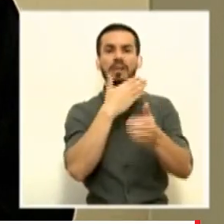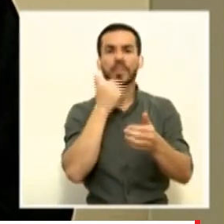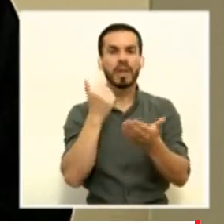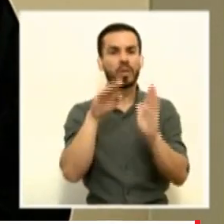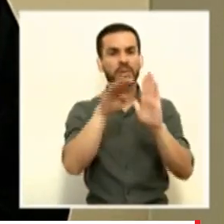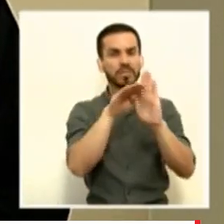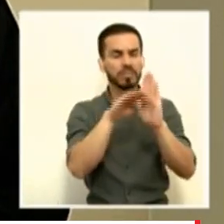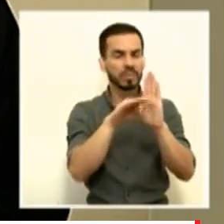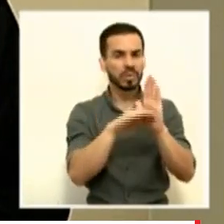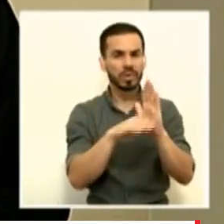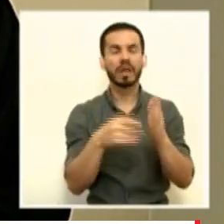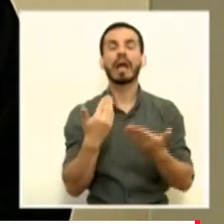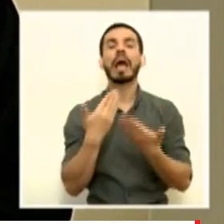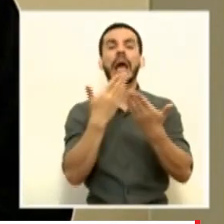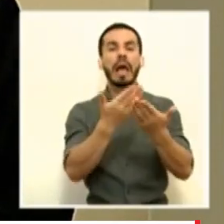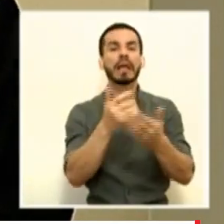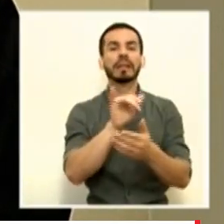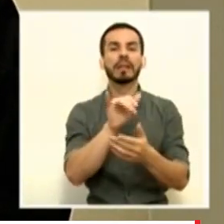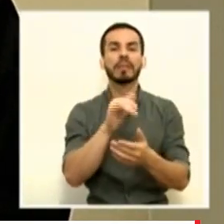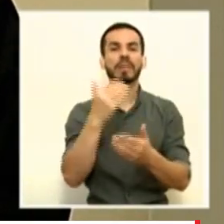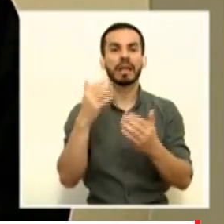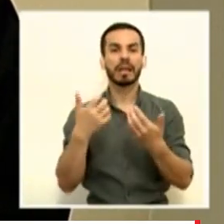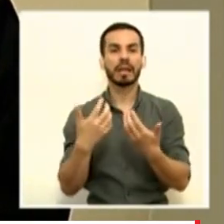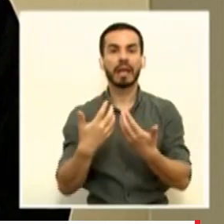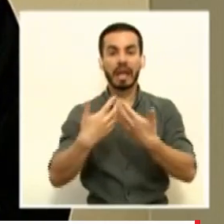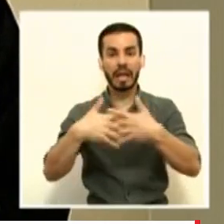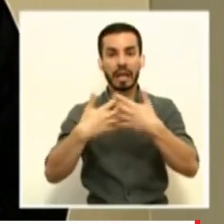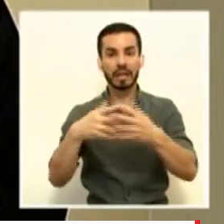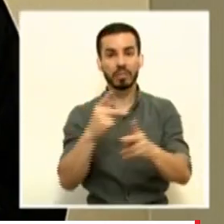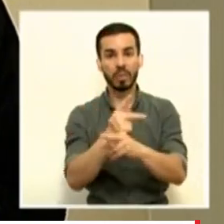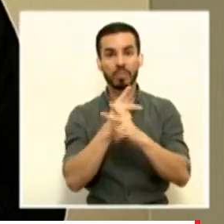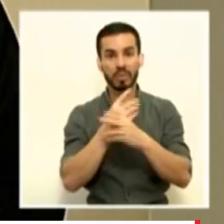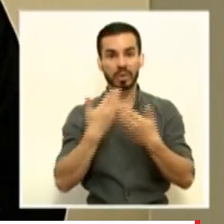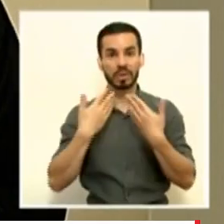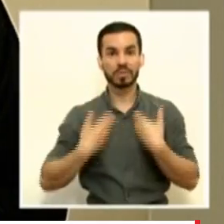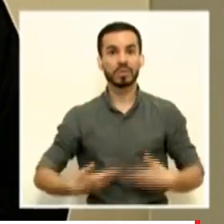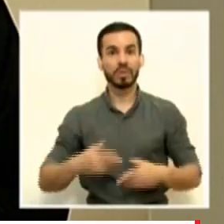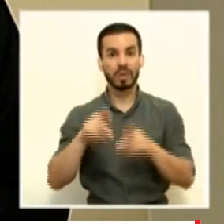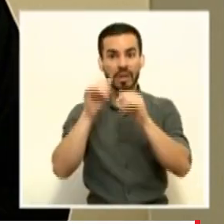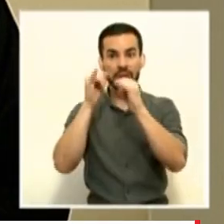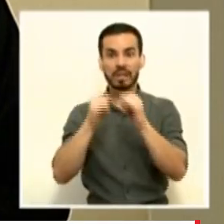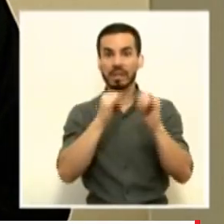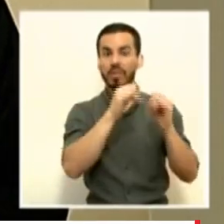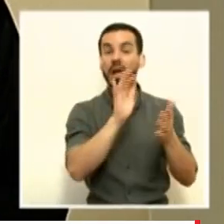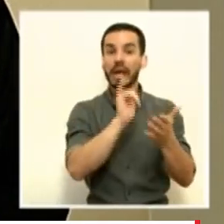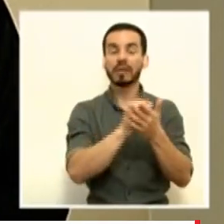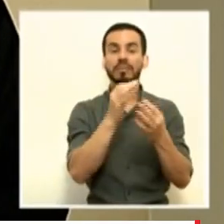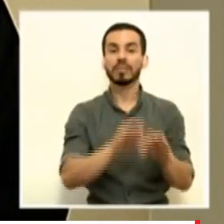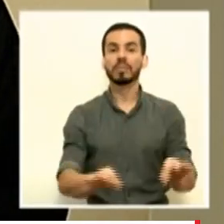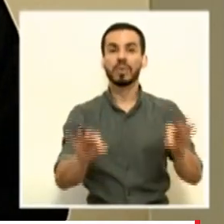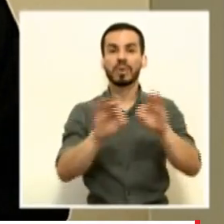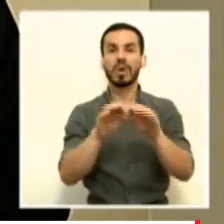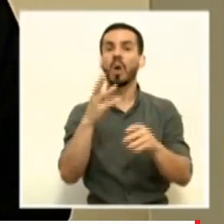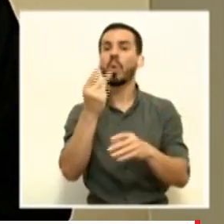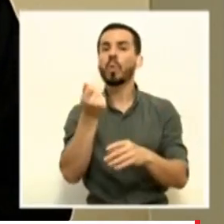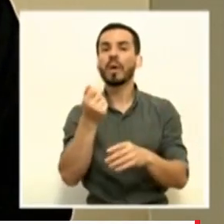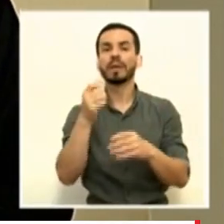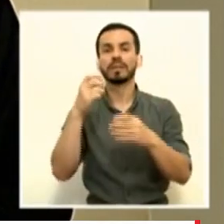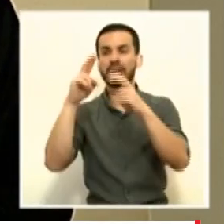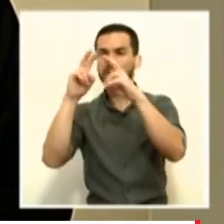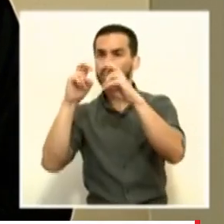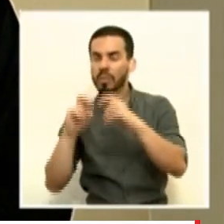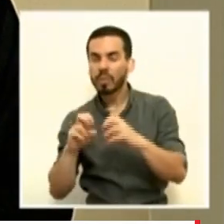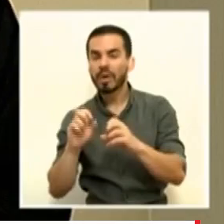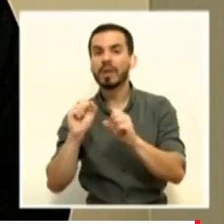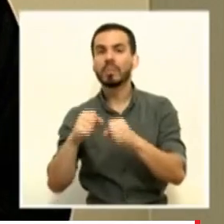protocolos. Hay que también tomar en cuenta el equipo de protección personal, que es algo muy importante, la cantidad de pruebas, pero sí, la